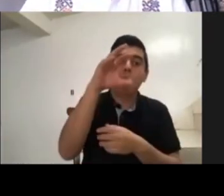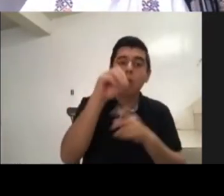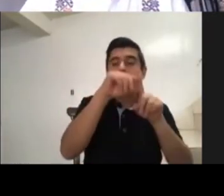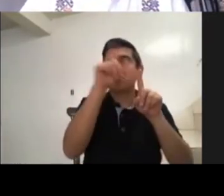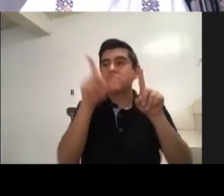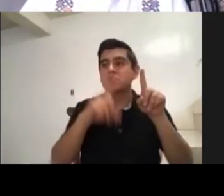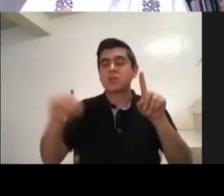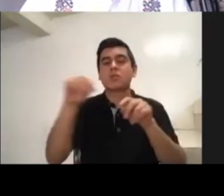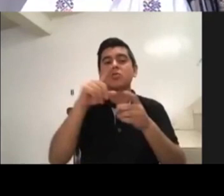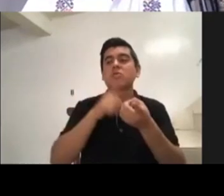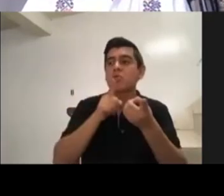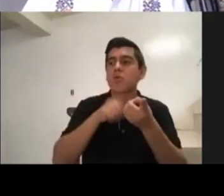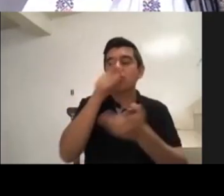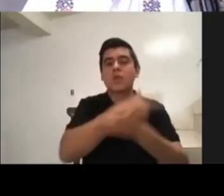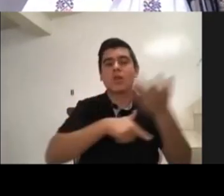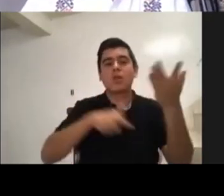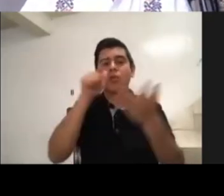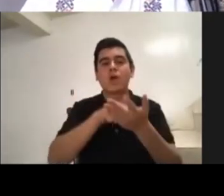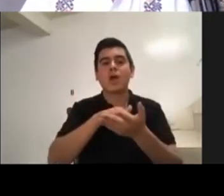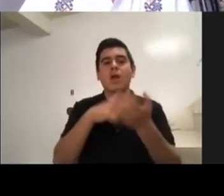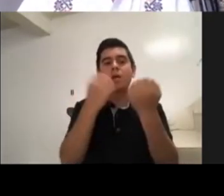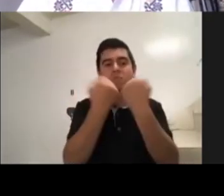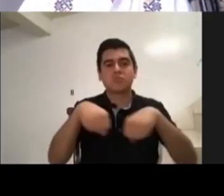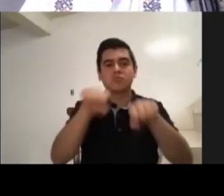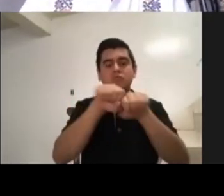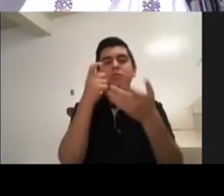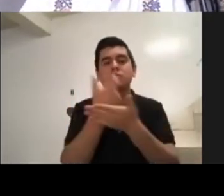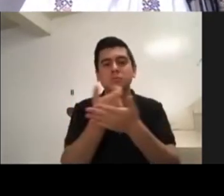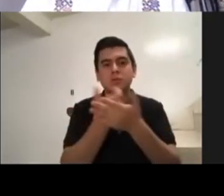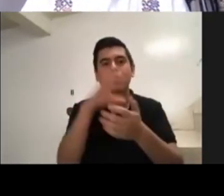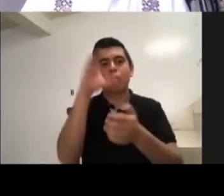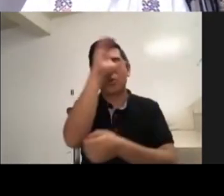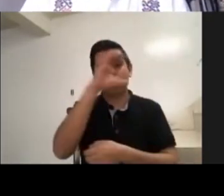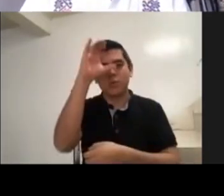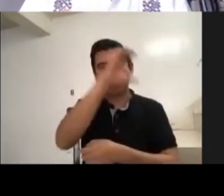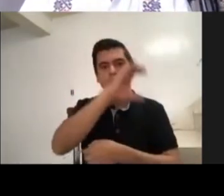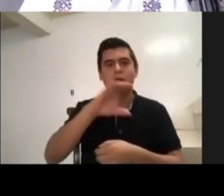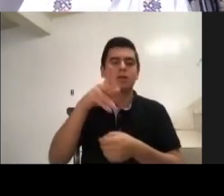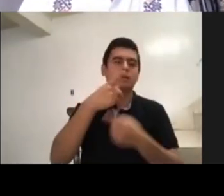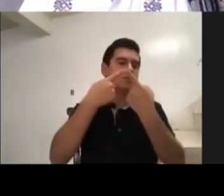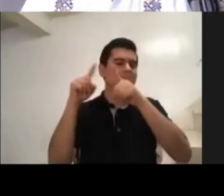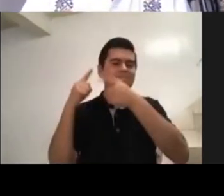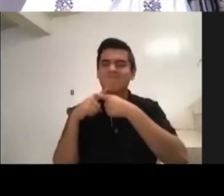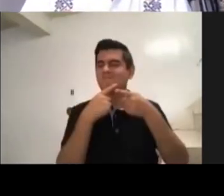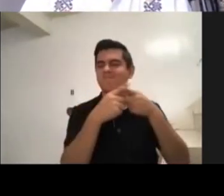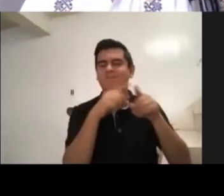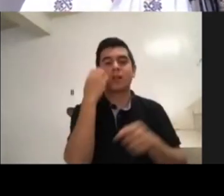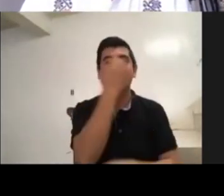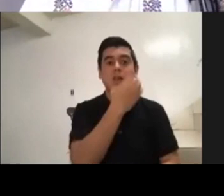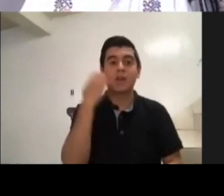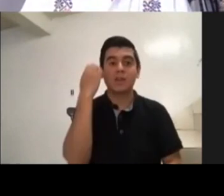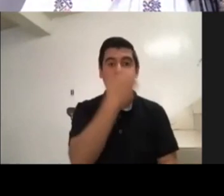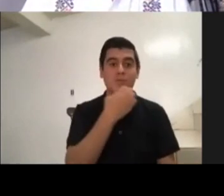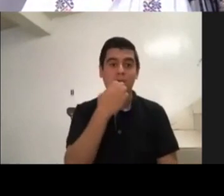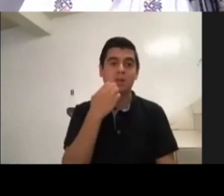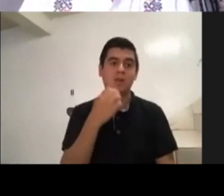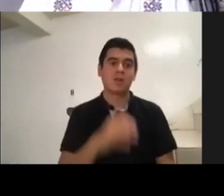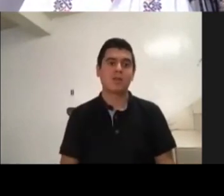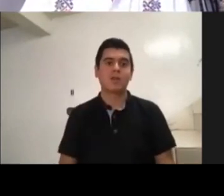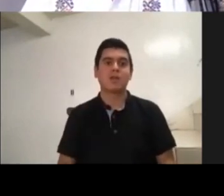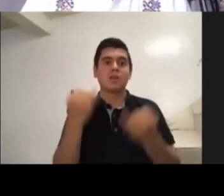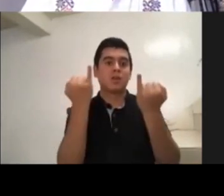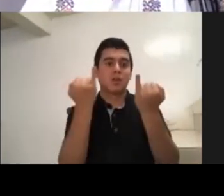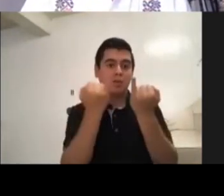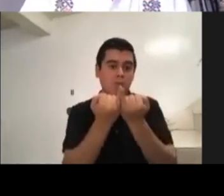emocionales, económicas, sociales, culturales, enorme cantidad de barreras. La escuela no agota el derecho a la educación,